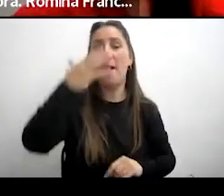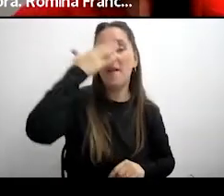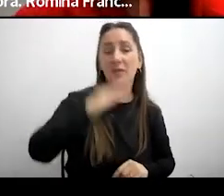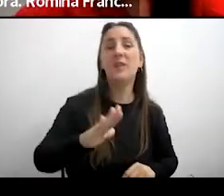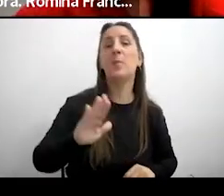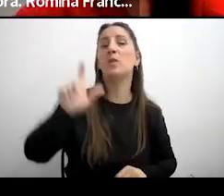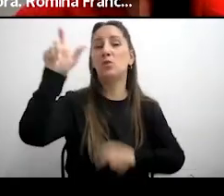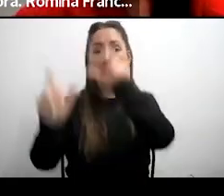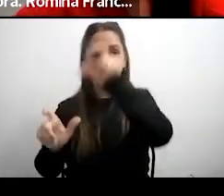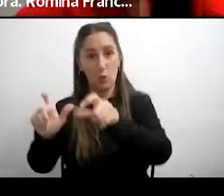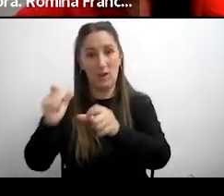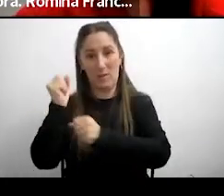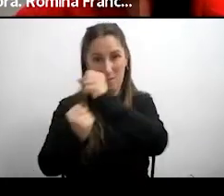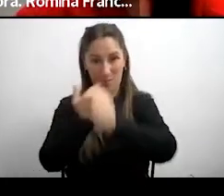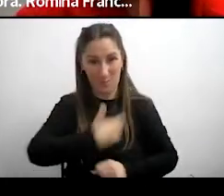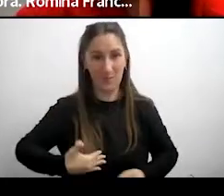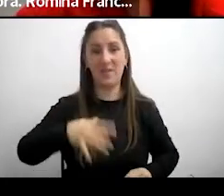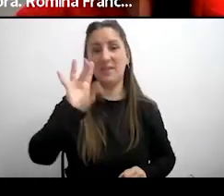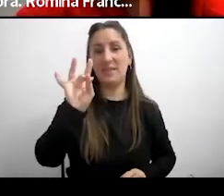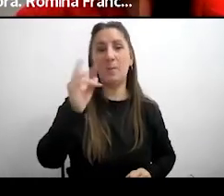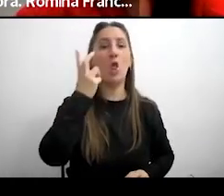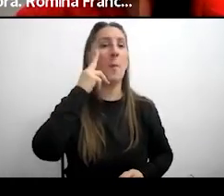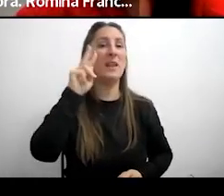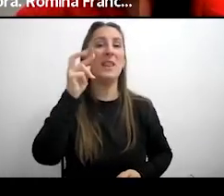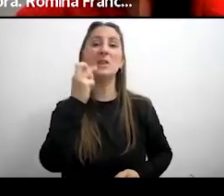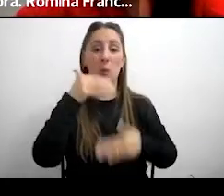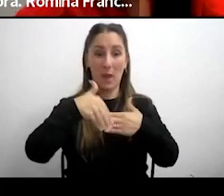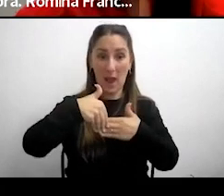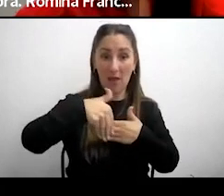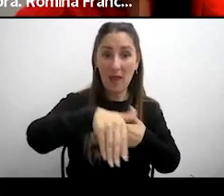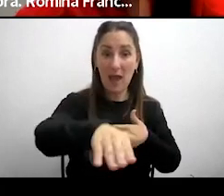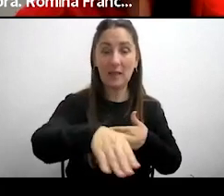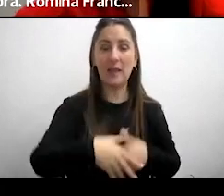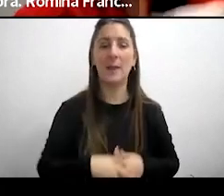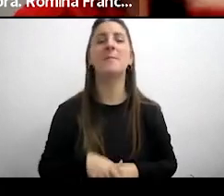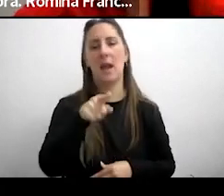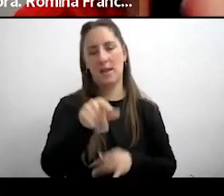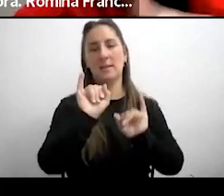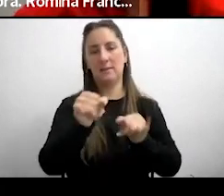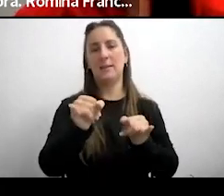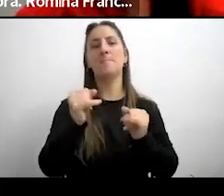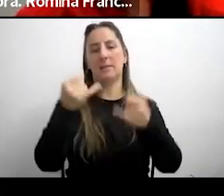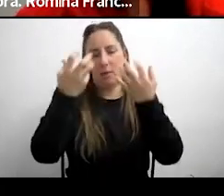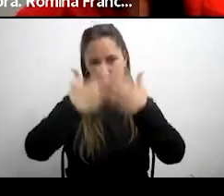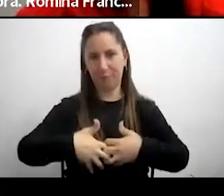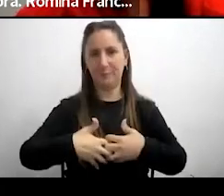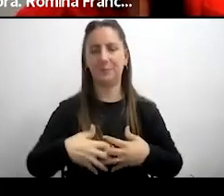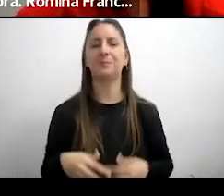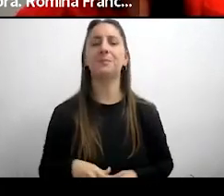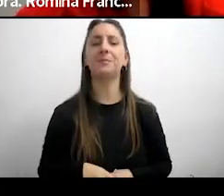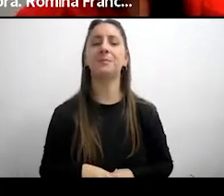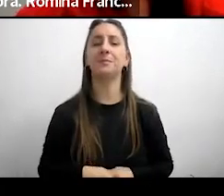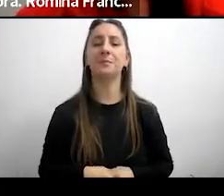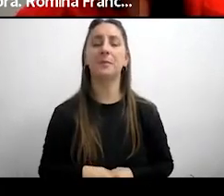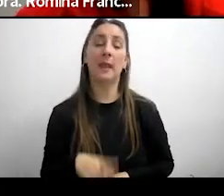diciembre de 2019 en adelante tuvieron que aplicarlo. Con la particularidad,